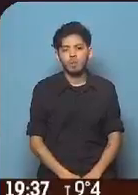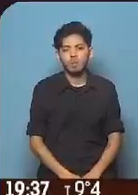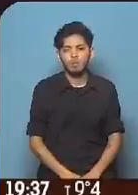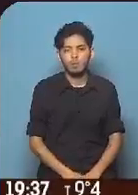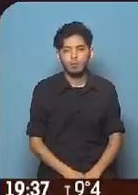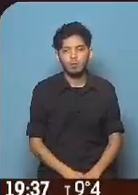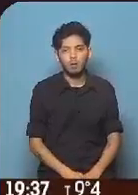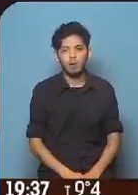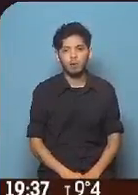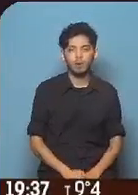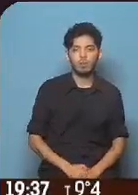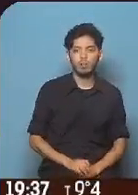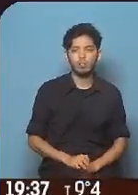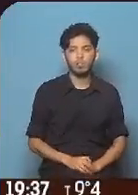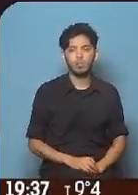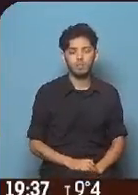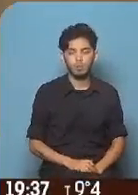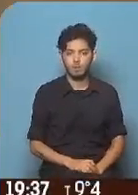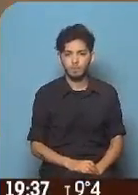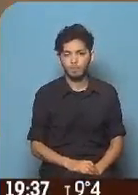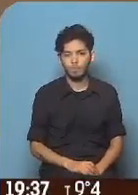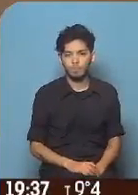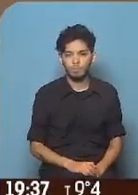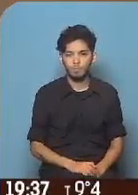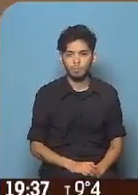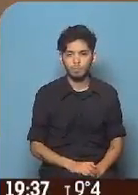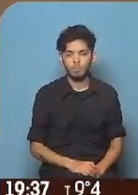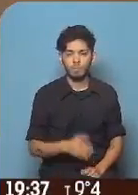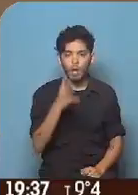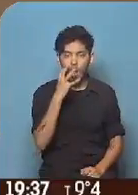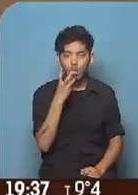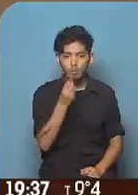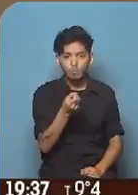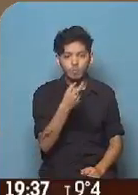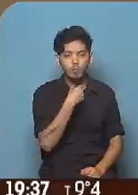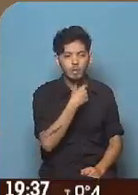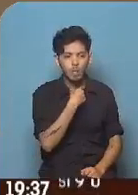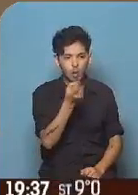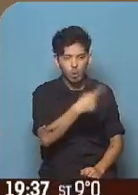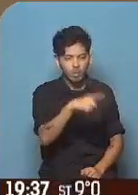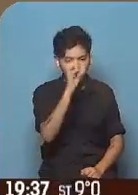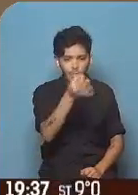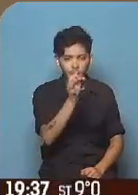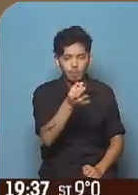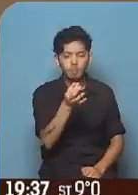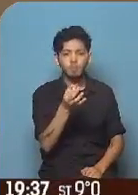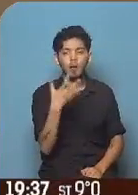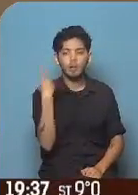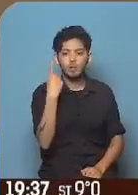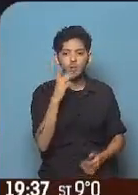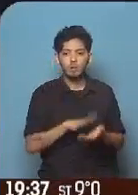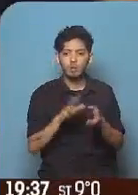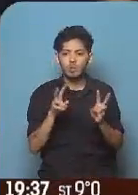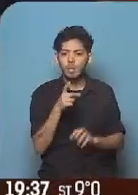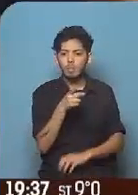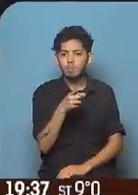que desde los consumidores llamamos a la reflexión a las autoridades con respecto